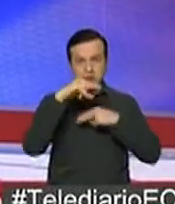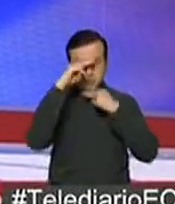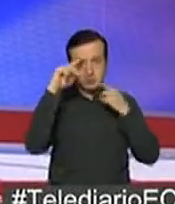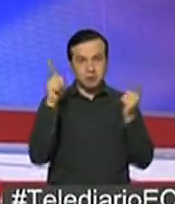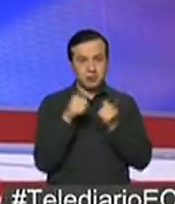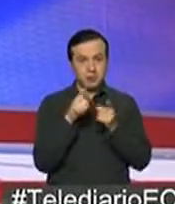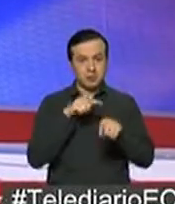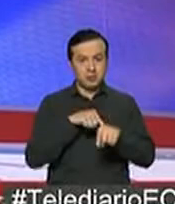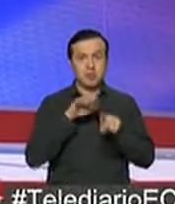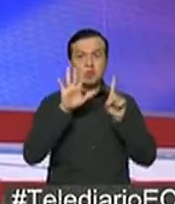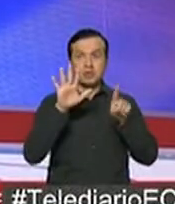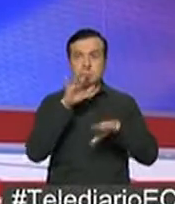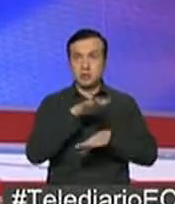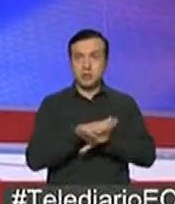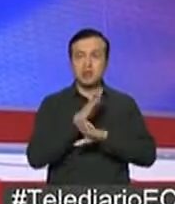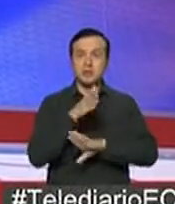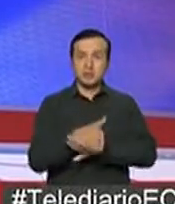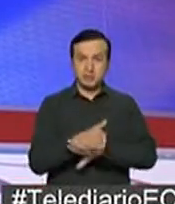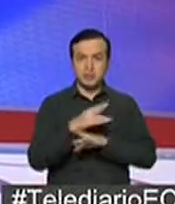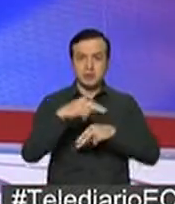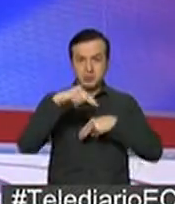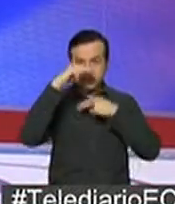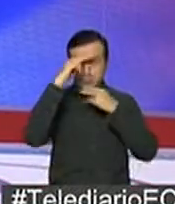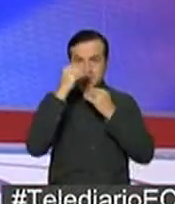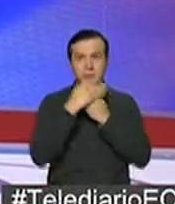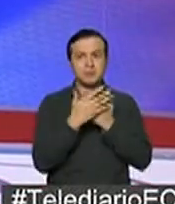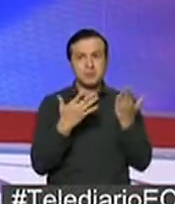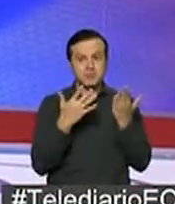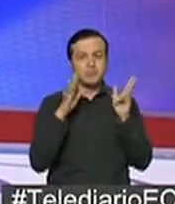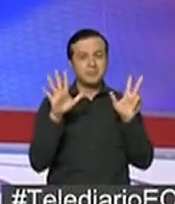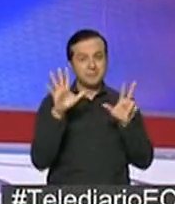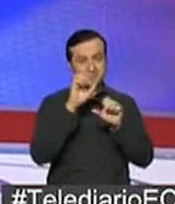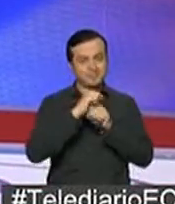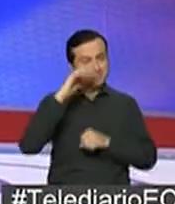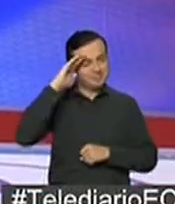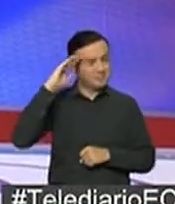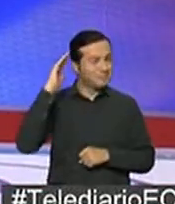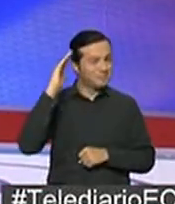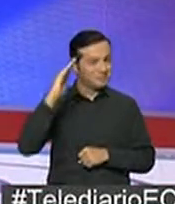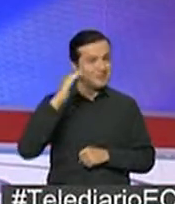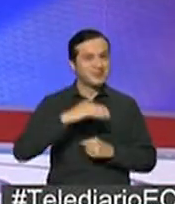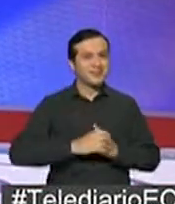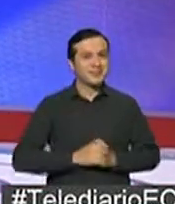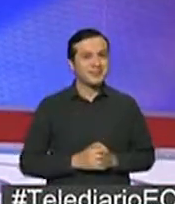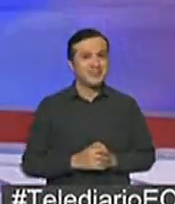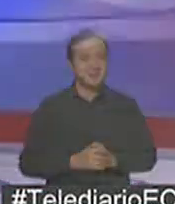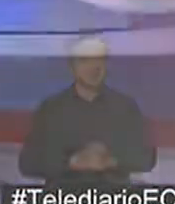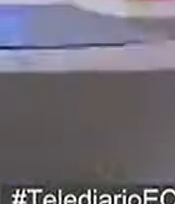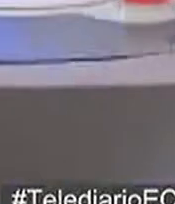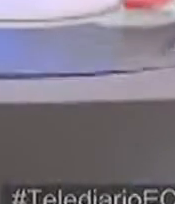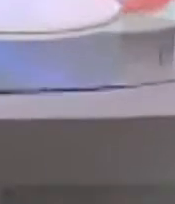a las 18 horas y por supuesto que el diario estelar a las 20 horas muy buenas tardes con todos